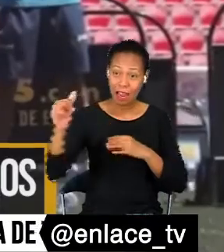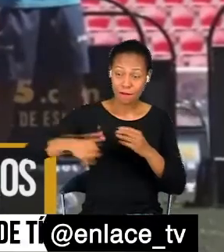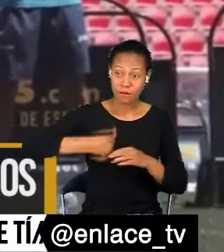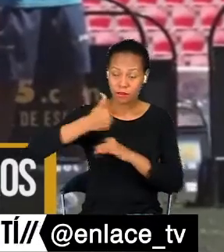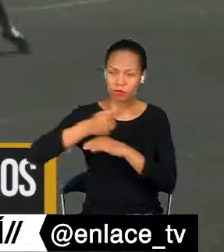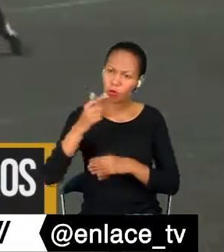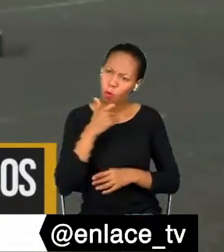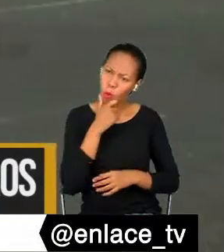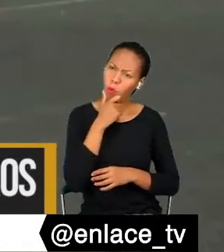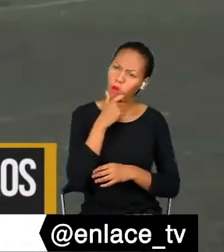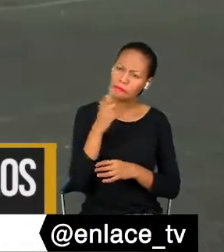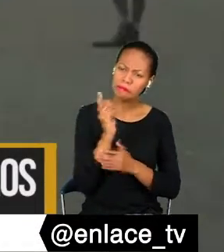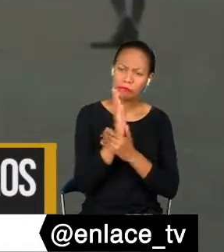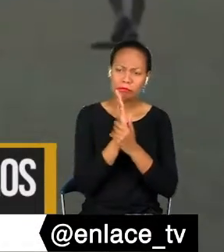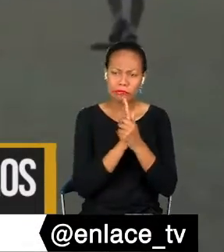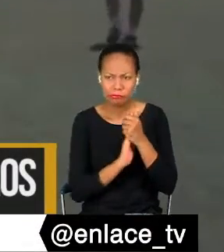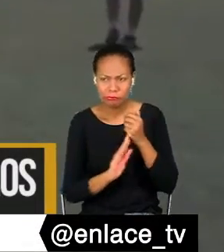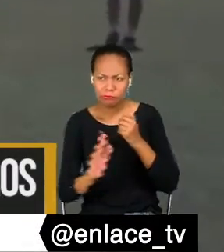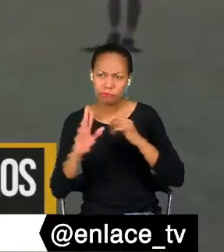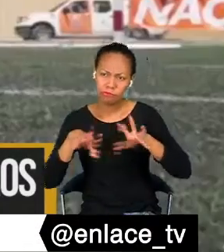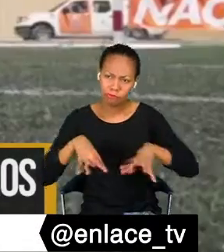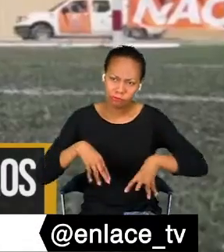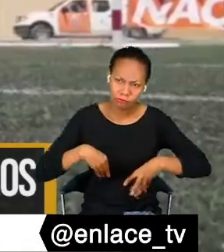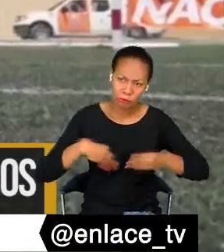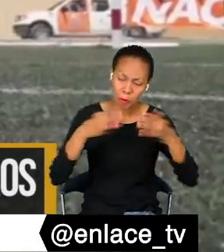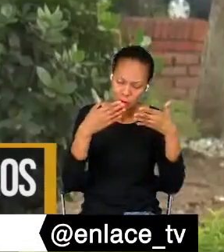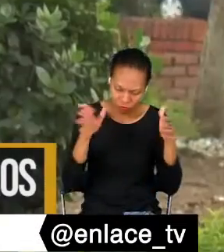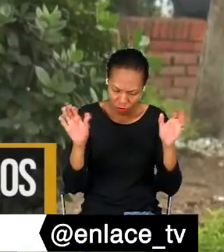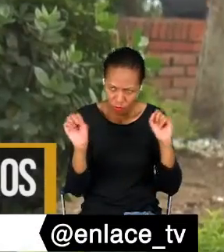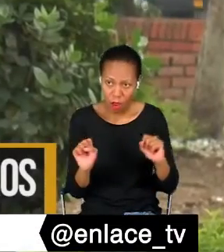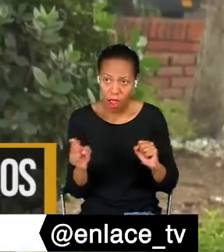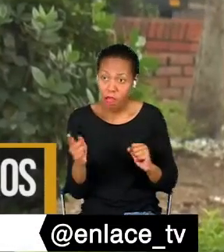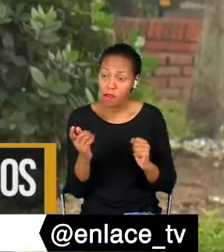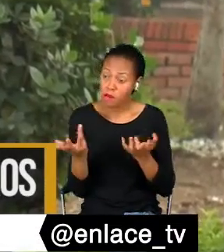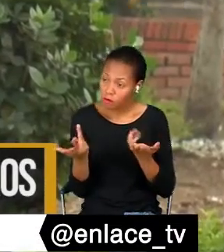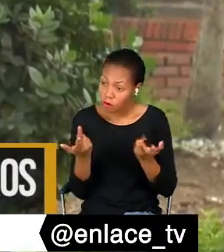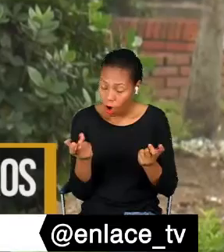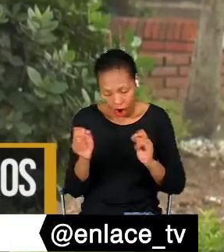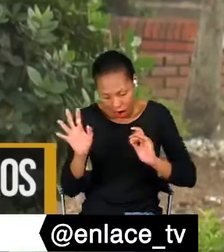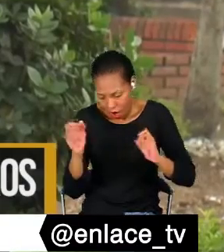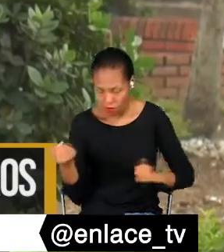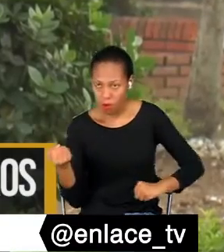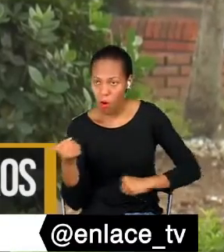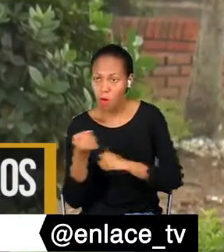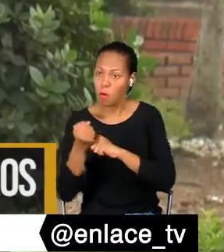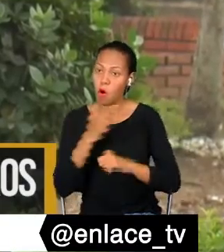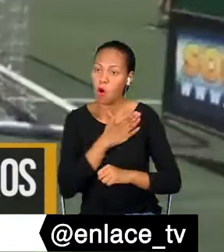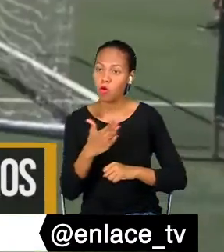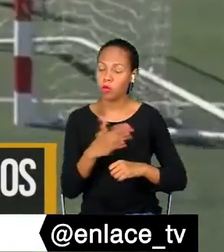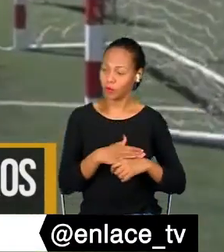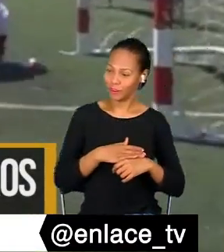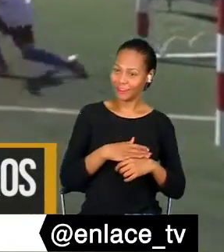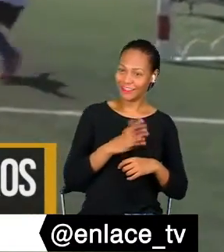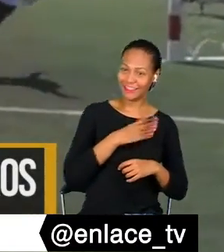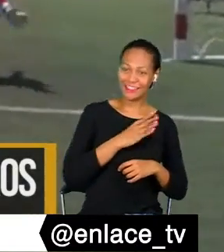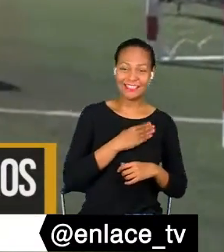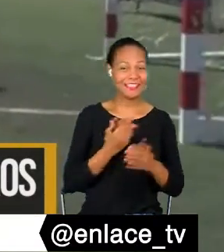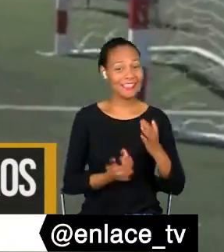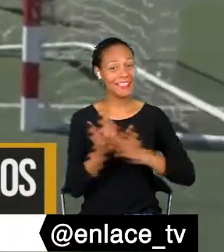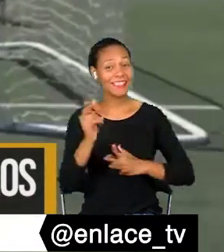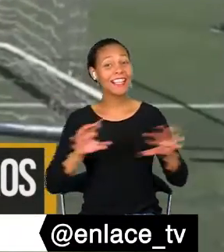y muy humilde, la cual escuchó pues la solicitud y dijo no, hagámosle, me llama la atención y iniciamos el evento. El incentivo a